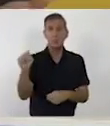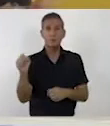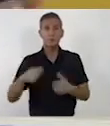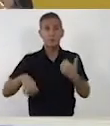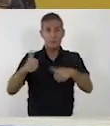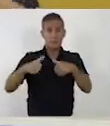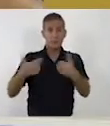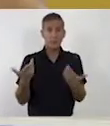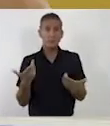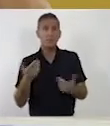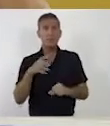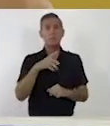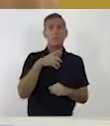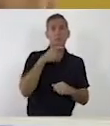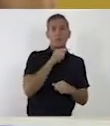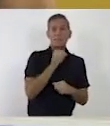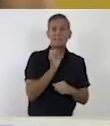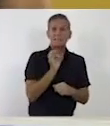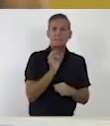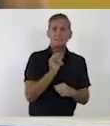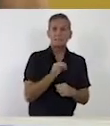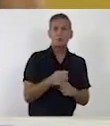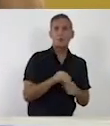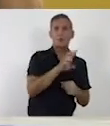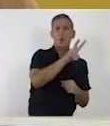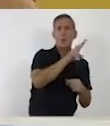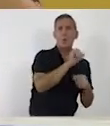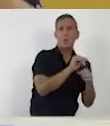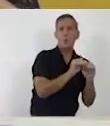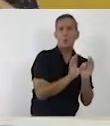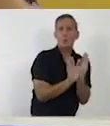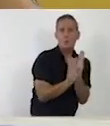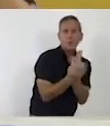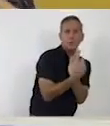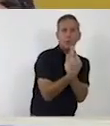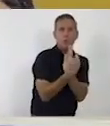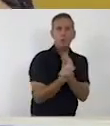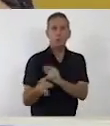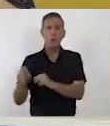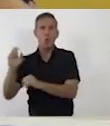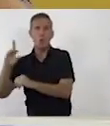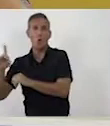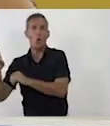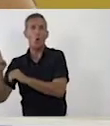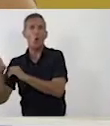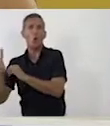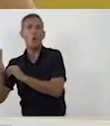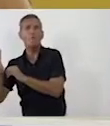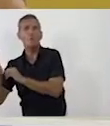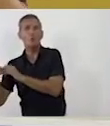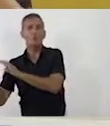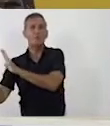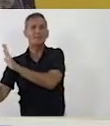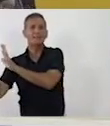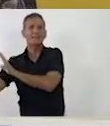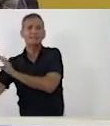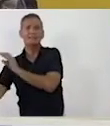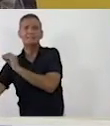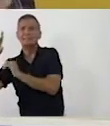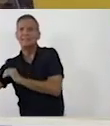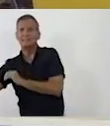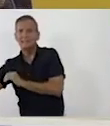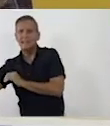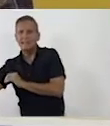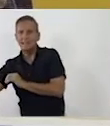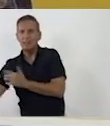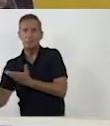reacción química van a tener siempre un volumen de incógnita y un volumen de datos, y que las cantidades de sustancias ustedes saben